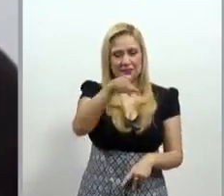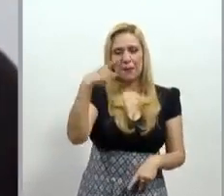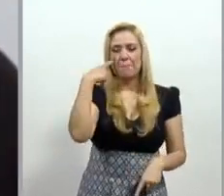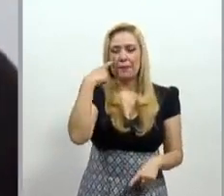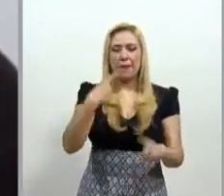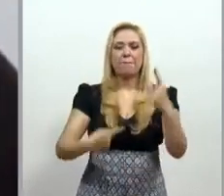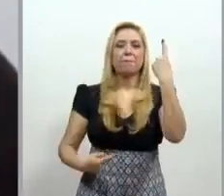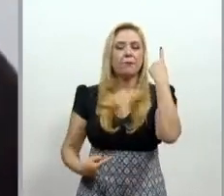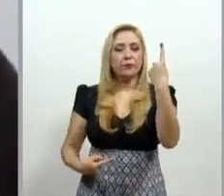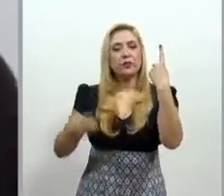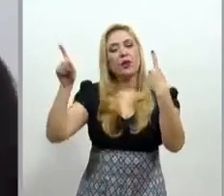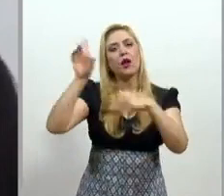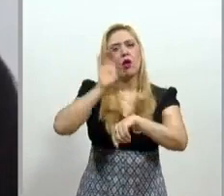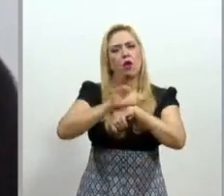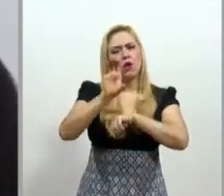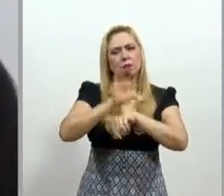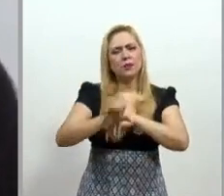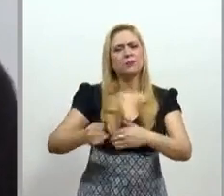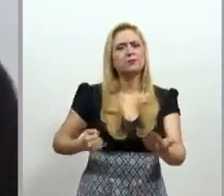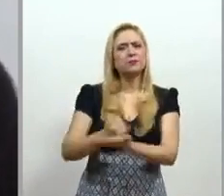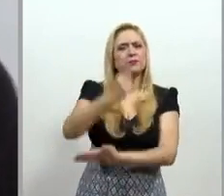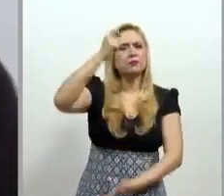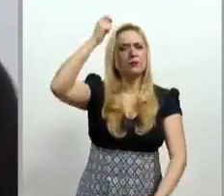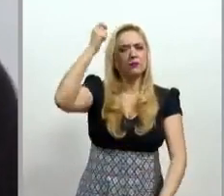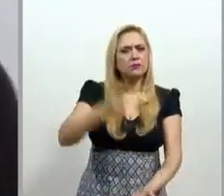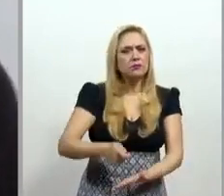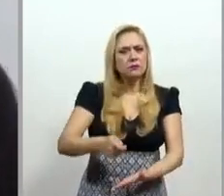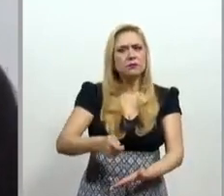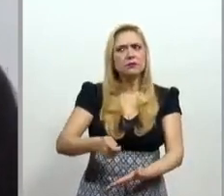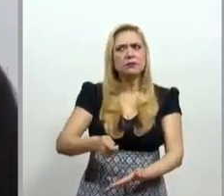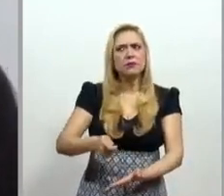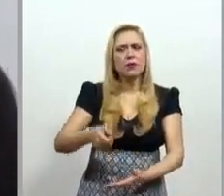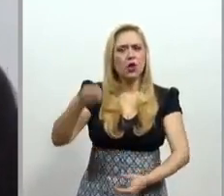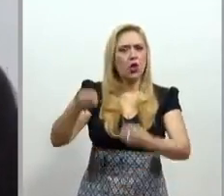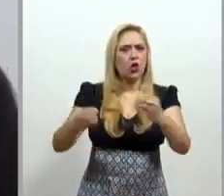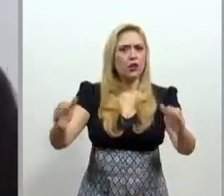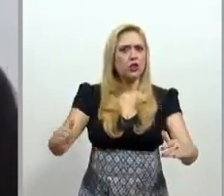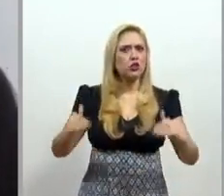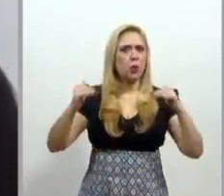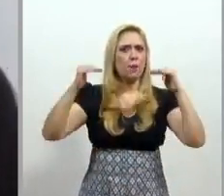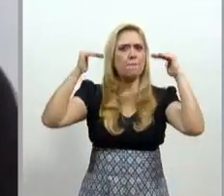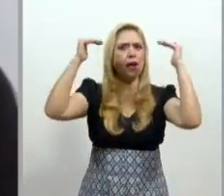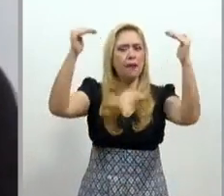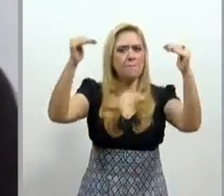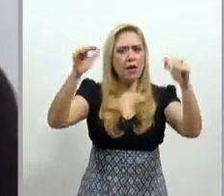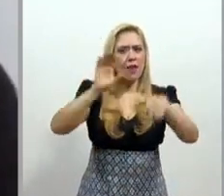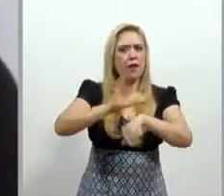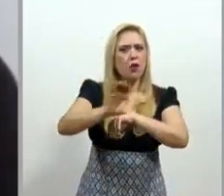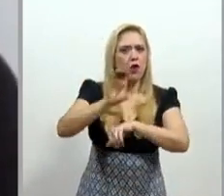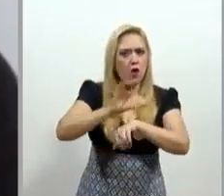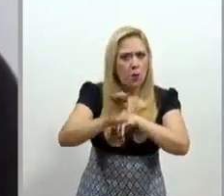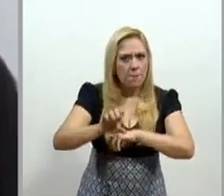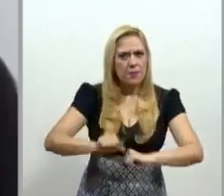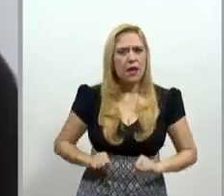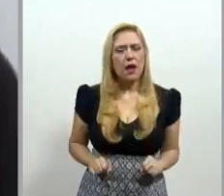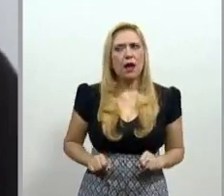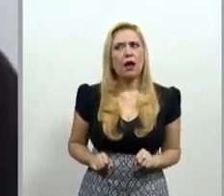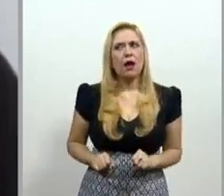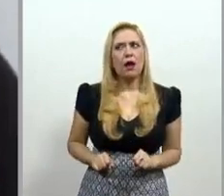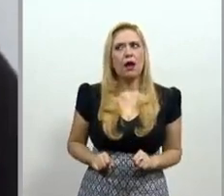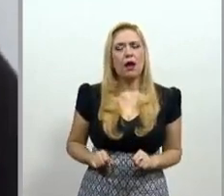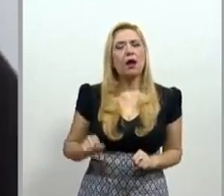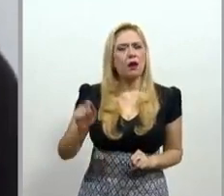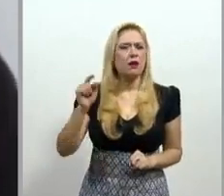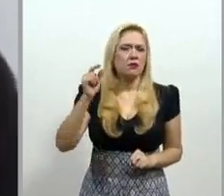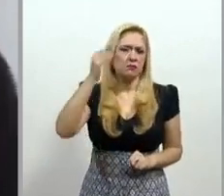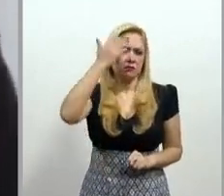es colombiano, es la sentencia que expidió la Corte Suprema de Justicia de Colombia, que es muy